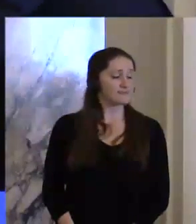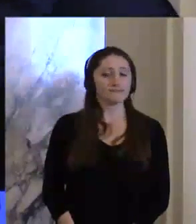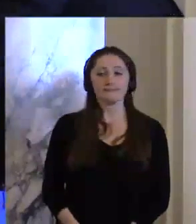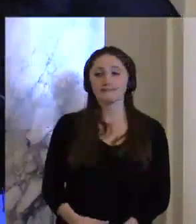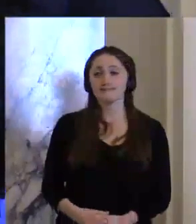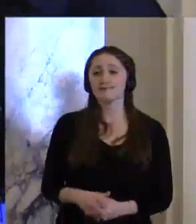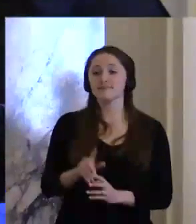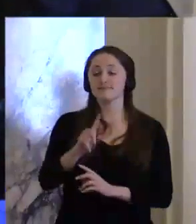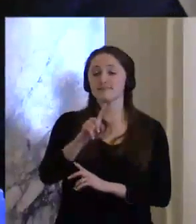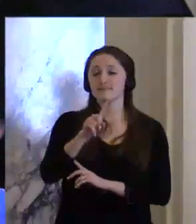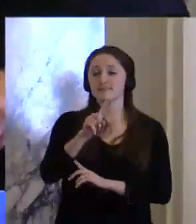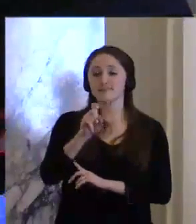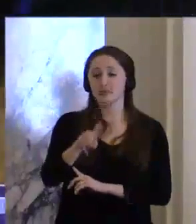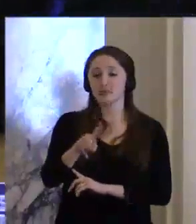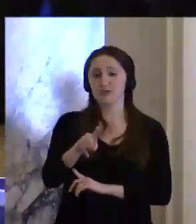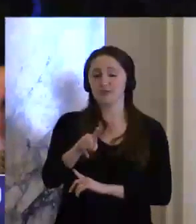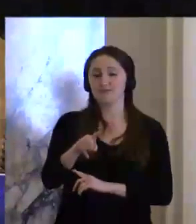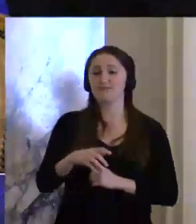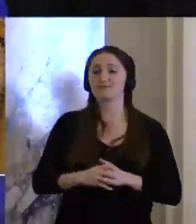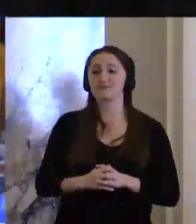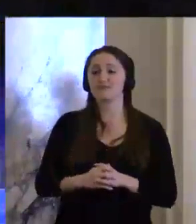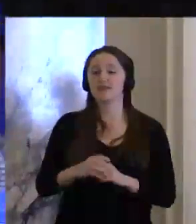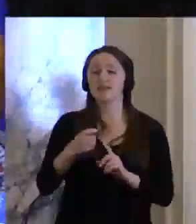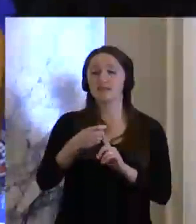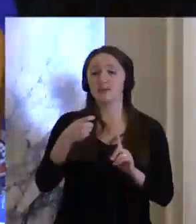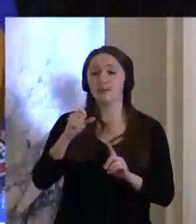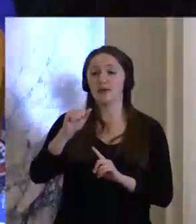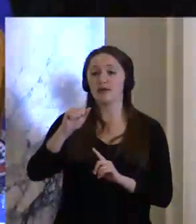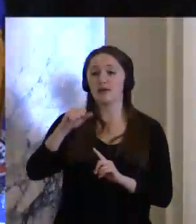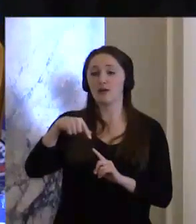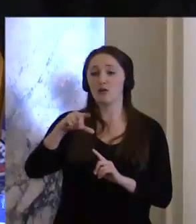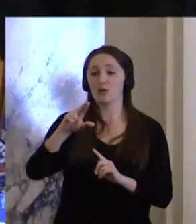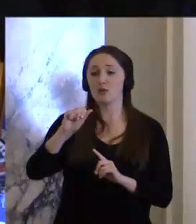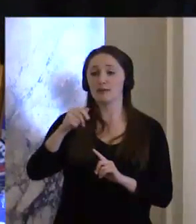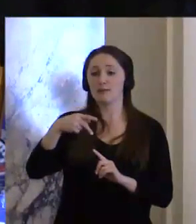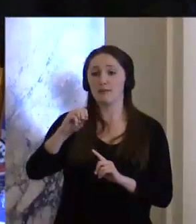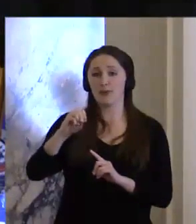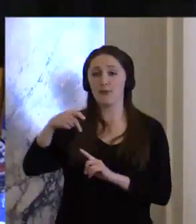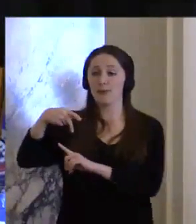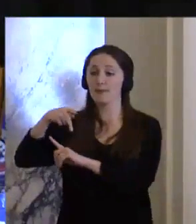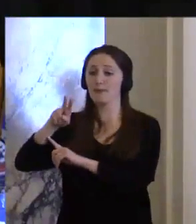Cuestión de Equipo Pueblo, México.